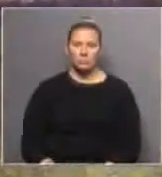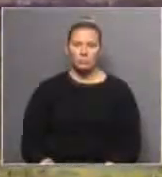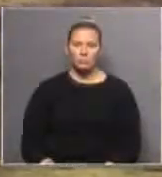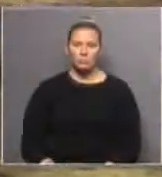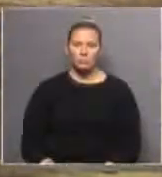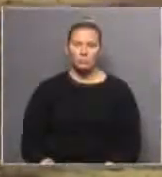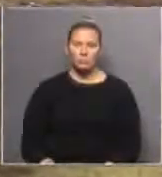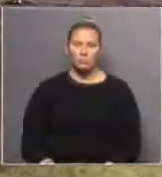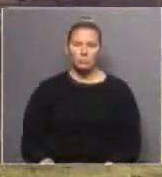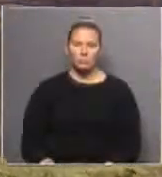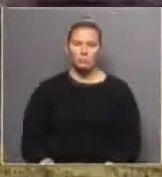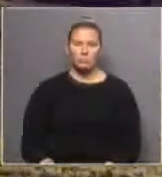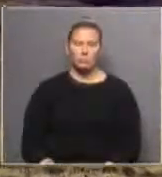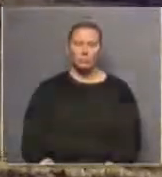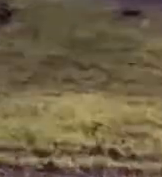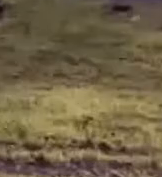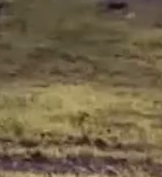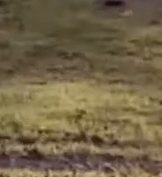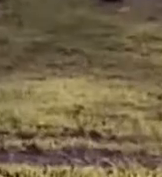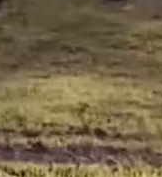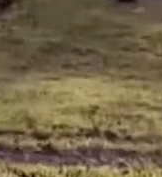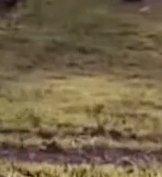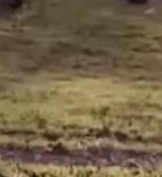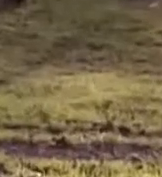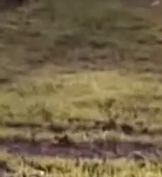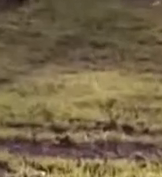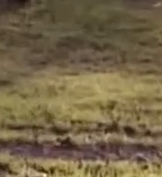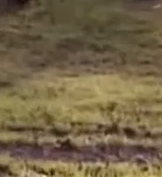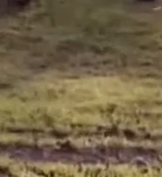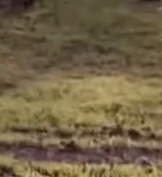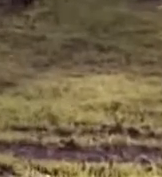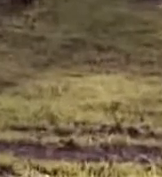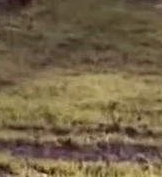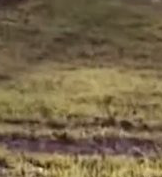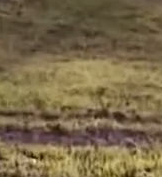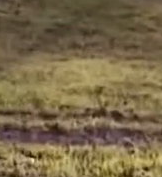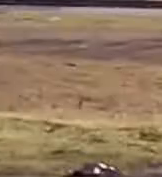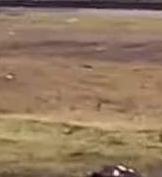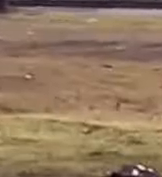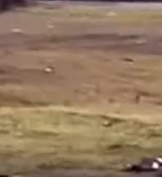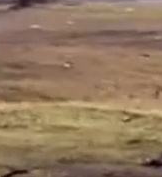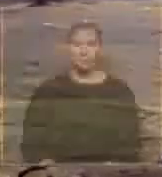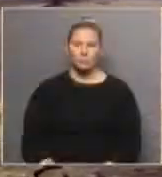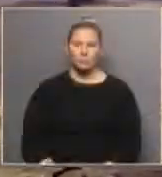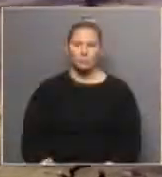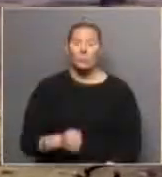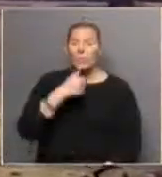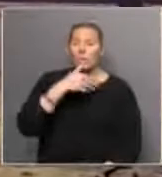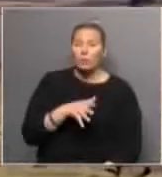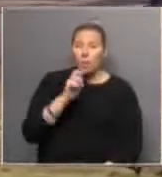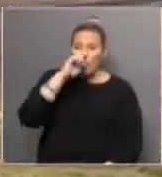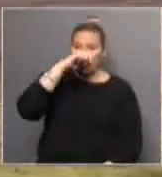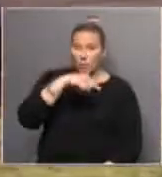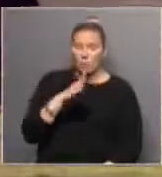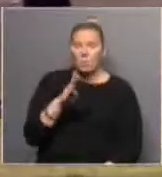No te pongas lastimero y larga la alcancía. Tierra pa'l golero como el Pepe Sacía. Lo digo y lo repito. La historia montevideana